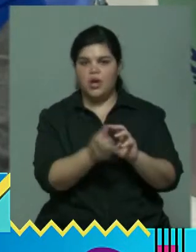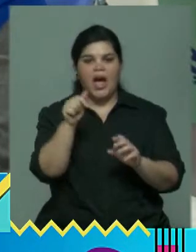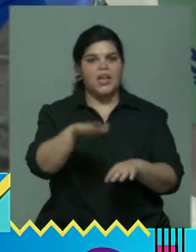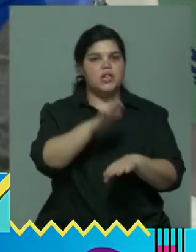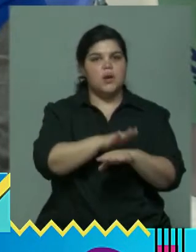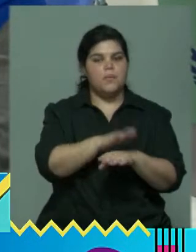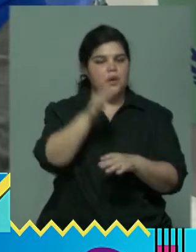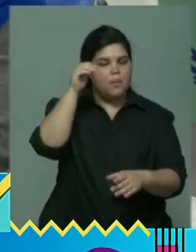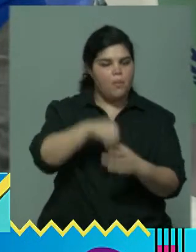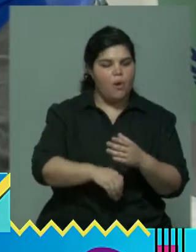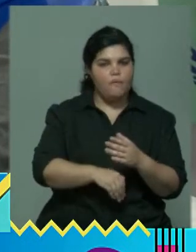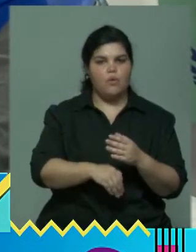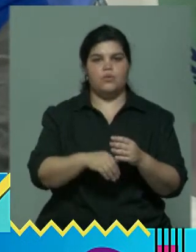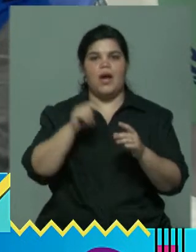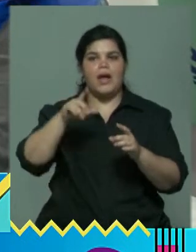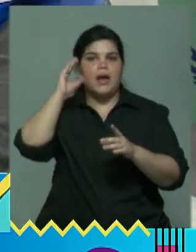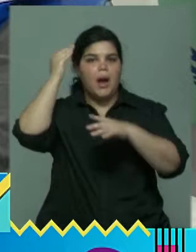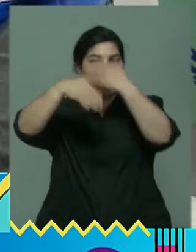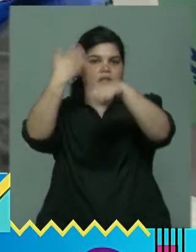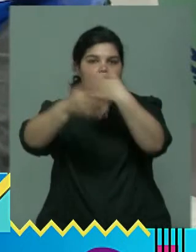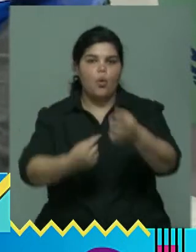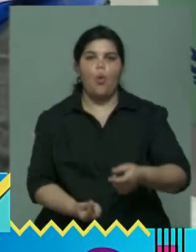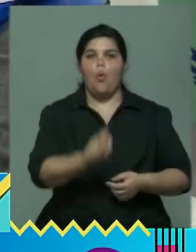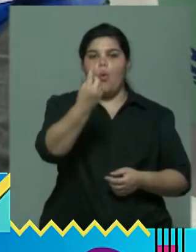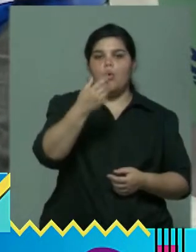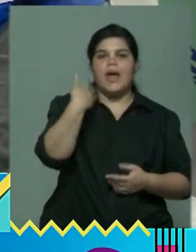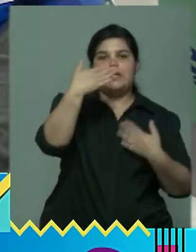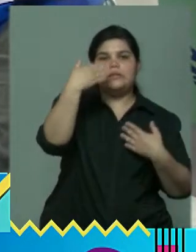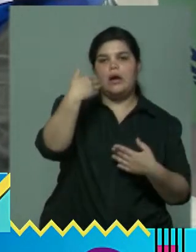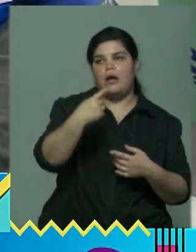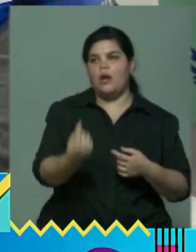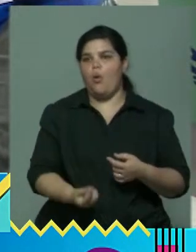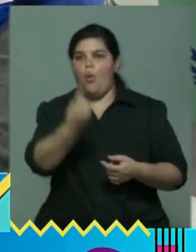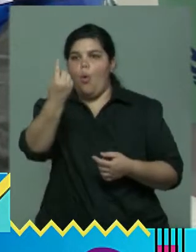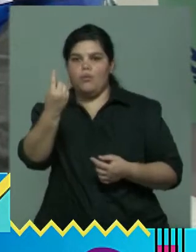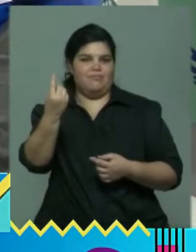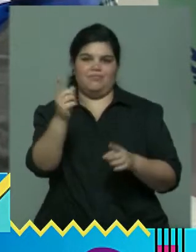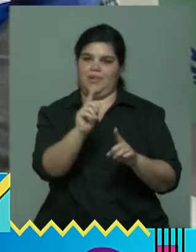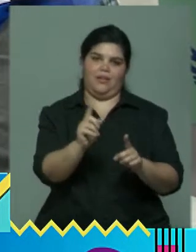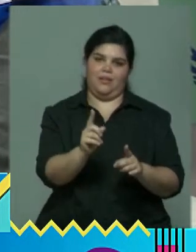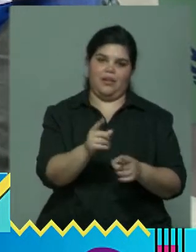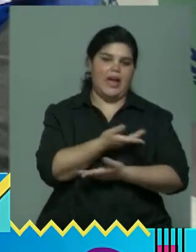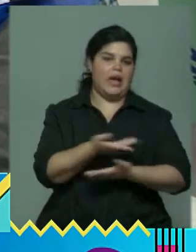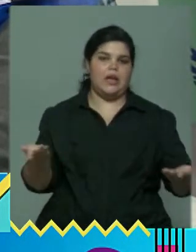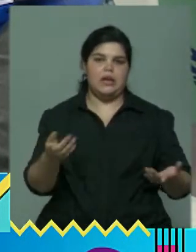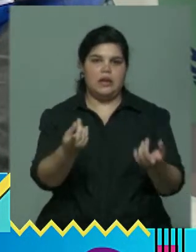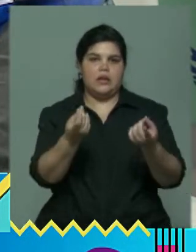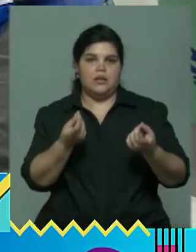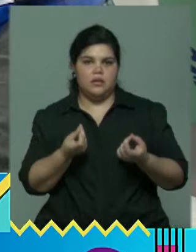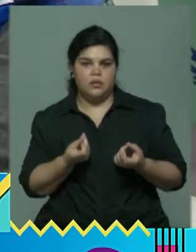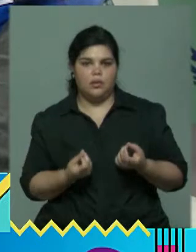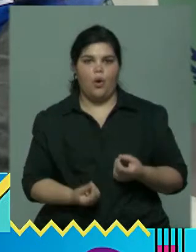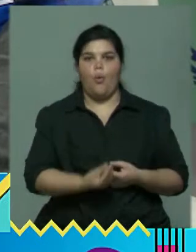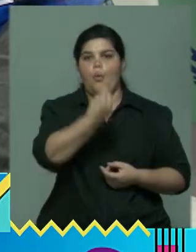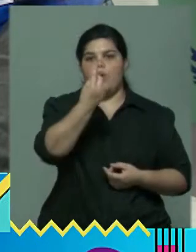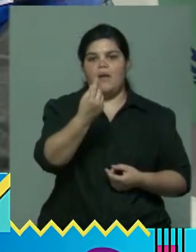en la capacitación permanente, digamos, no alcanza una charla, una capacitación ni a los y las docentes, ni tampoco a los chicos y chicas de una vez en toda